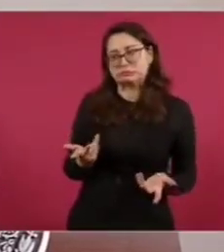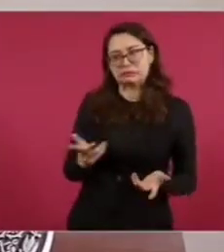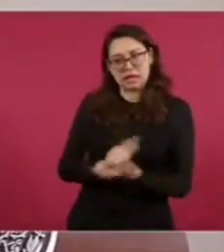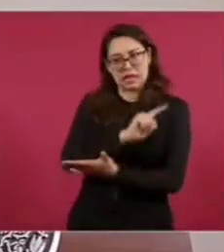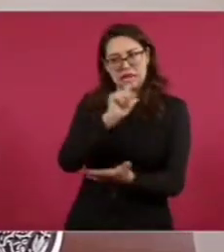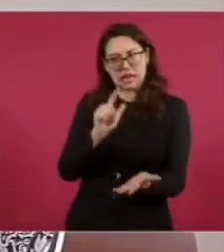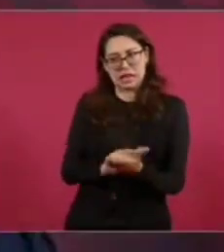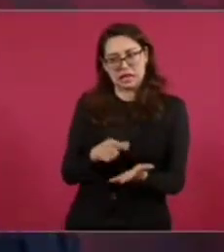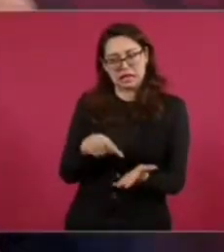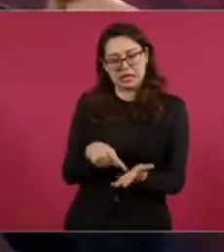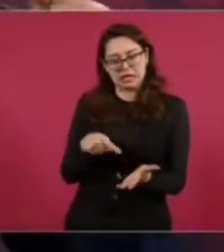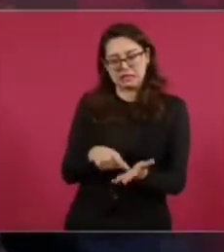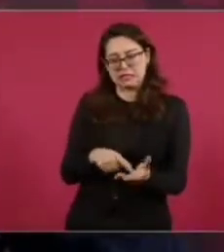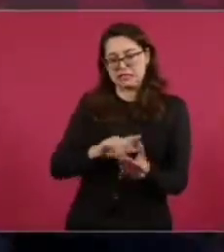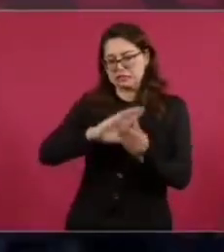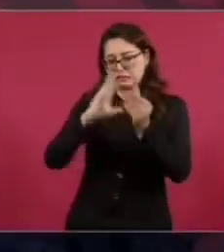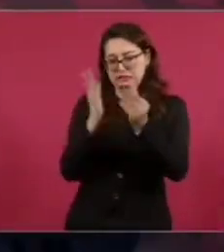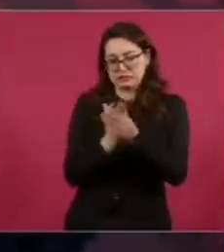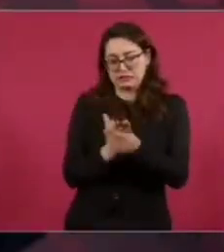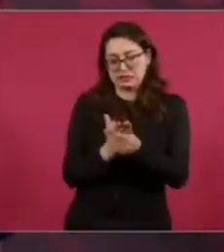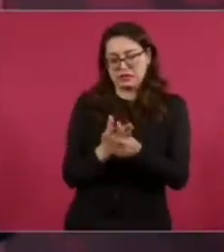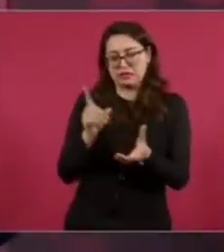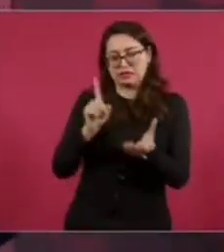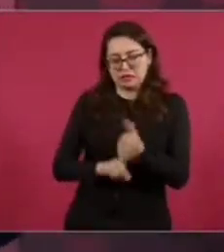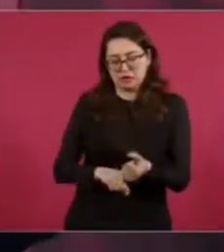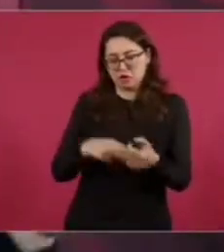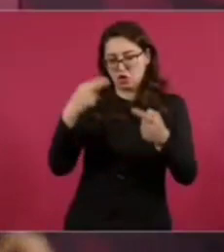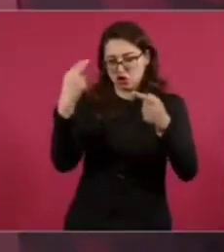de que se borraran los nombres.